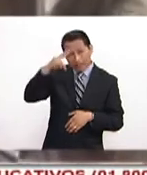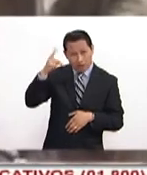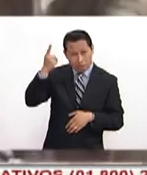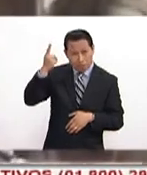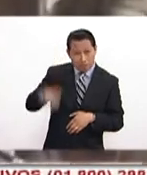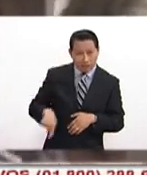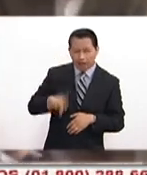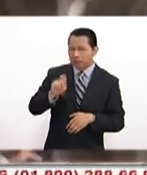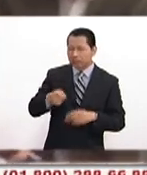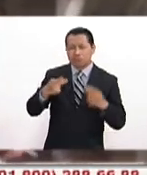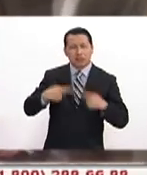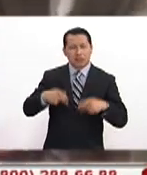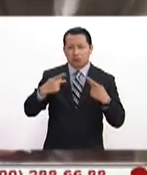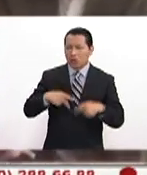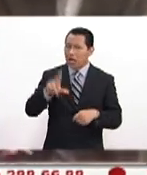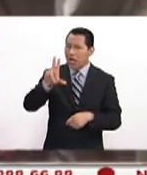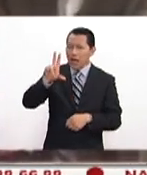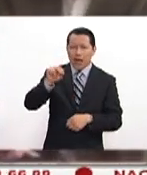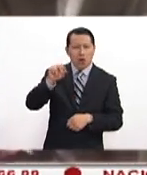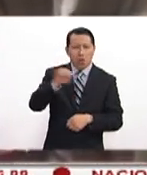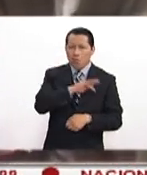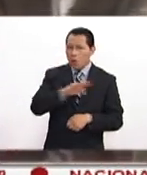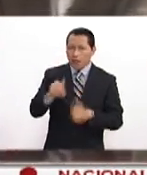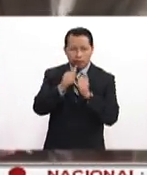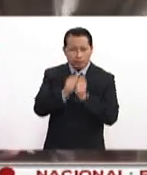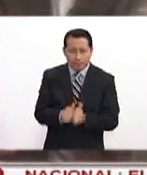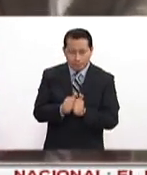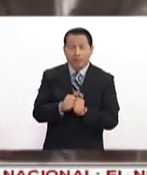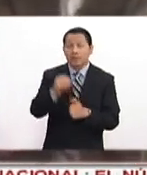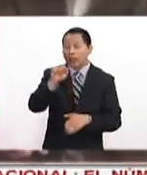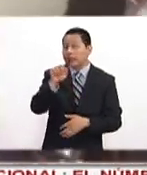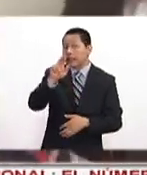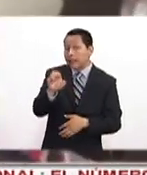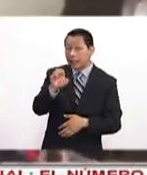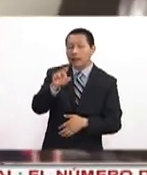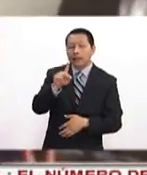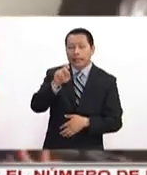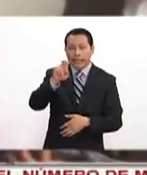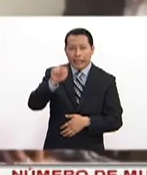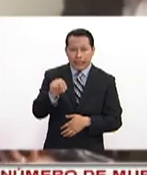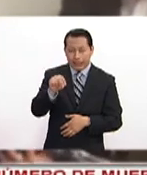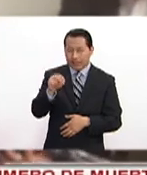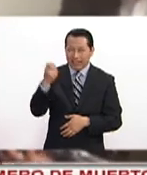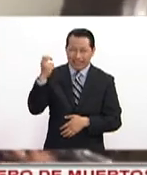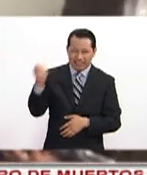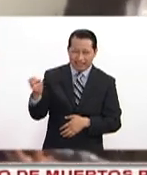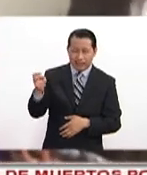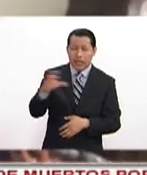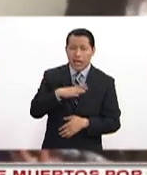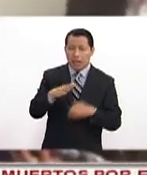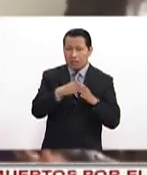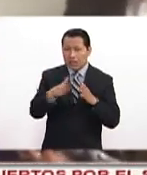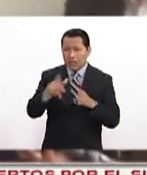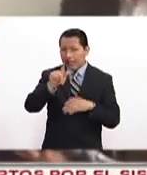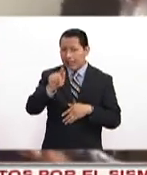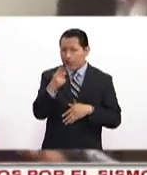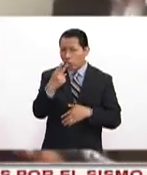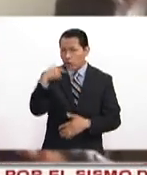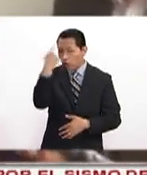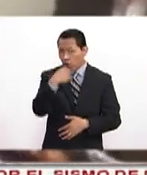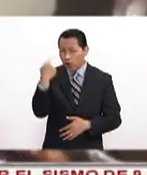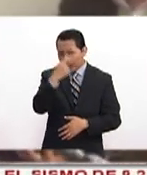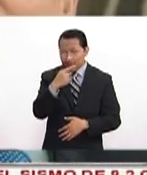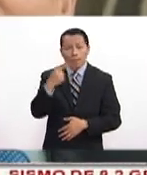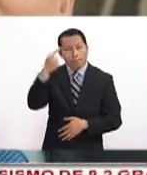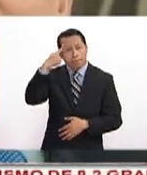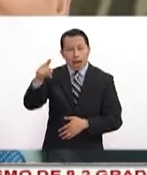al declararlo persona non grata. De acuerdo con la Secretaría de Relaciones Exteriores, Kim Eun tenía un plazo de 72 horas para abandonar